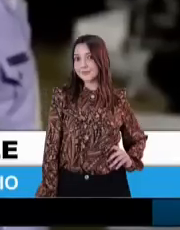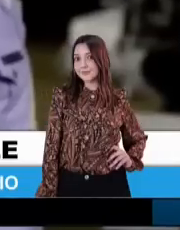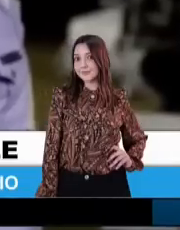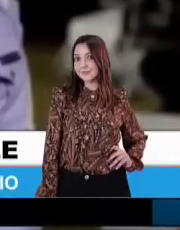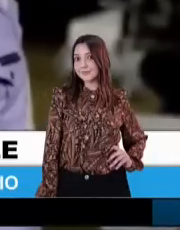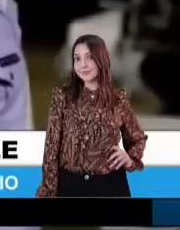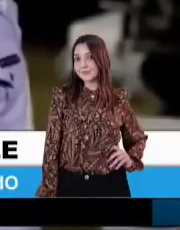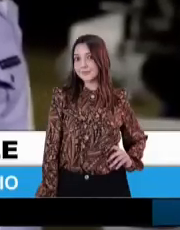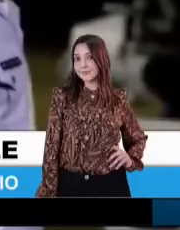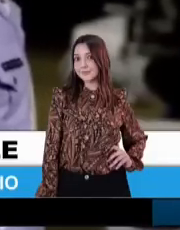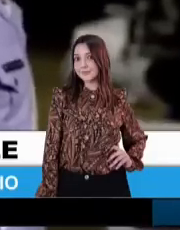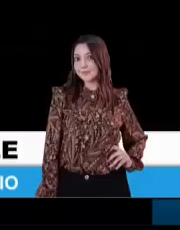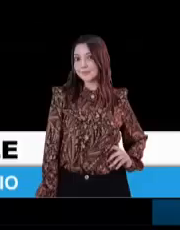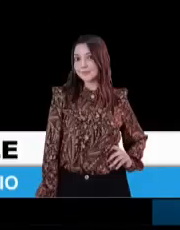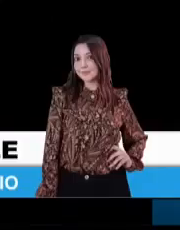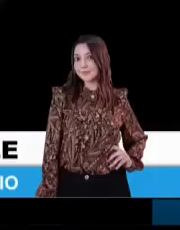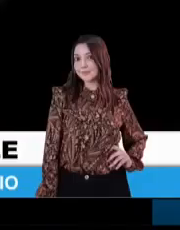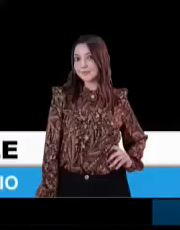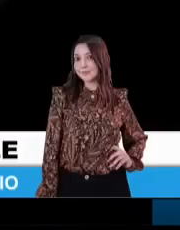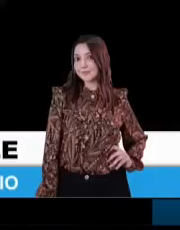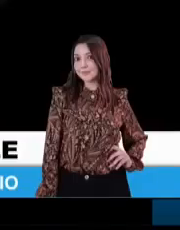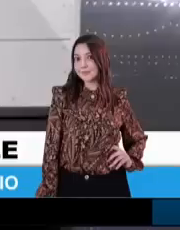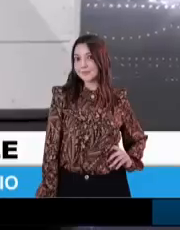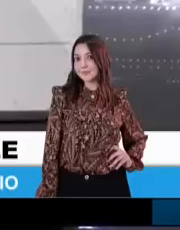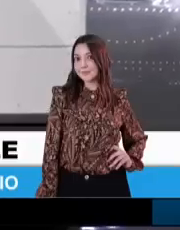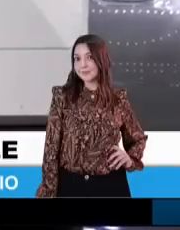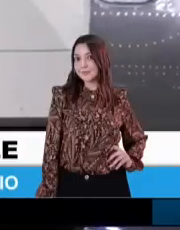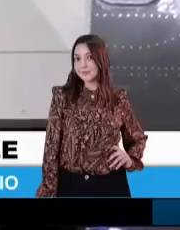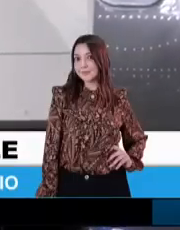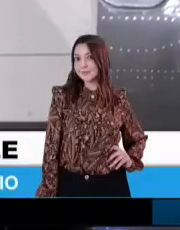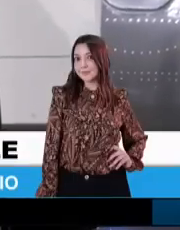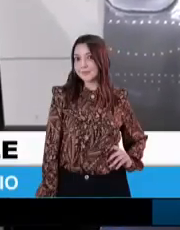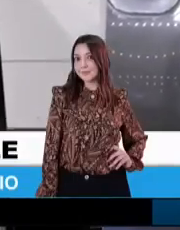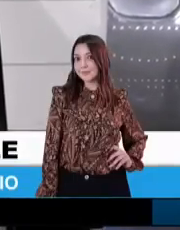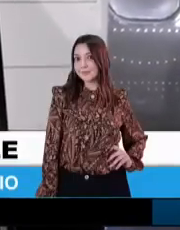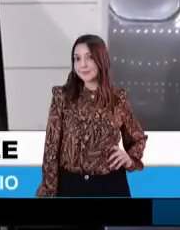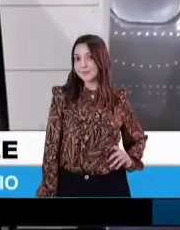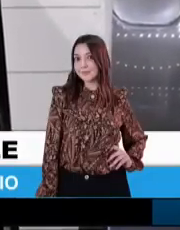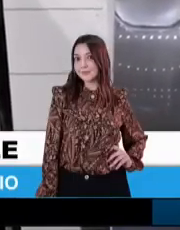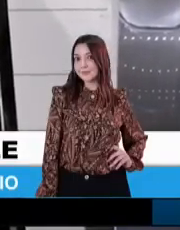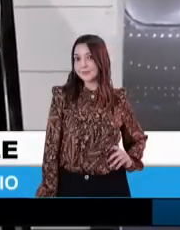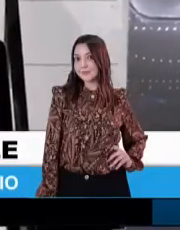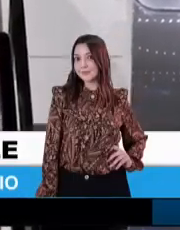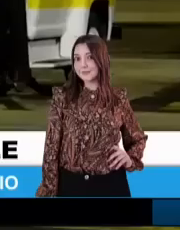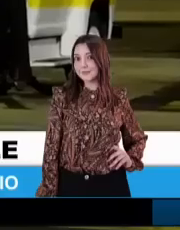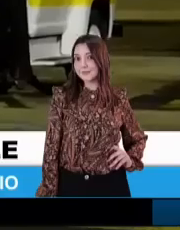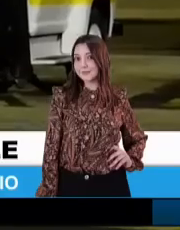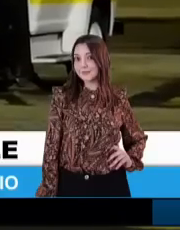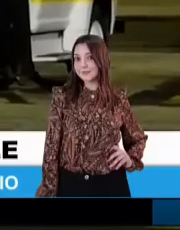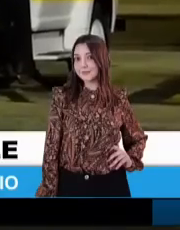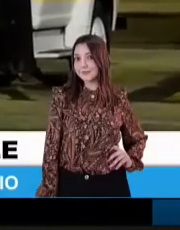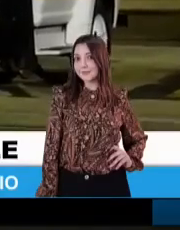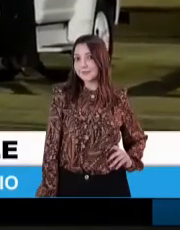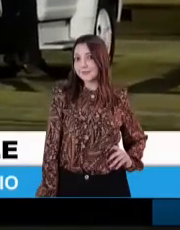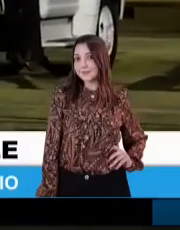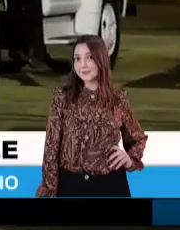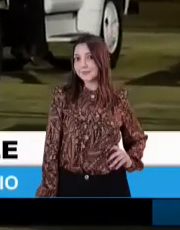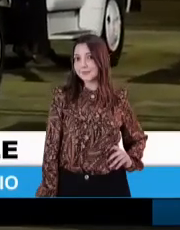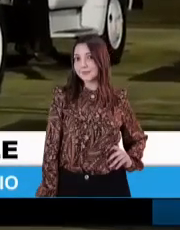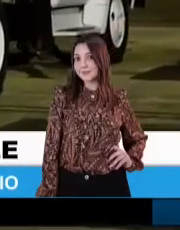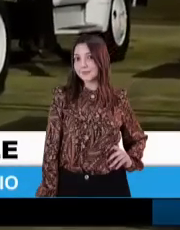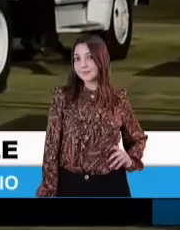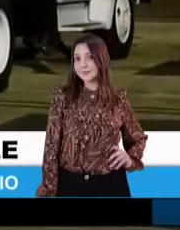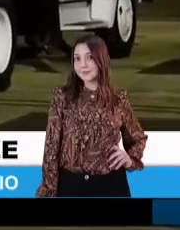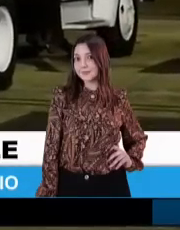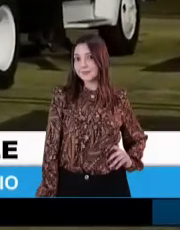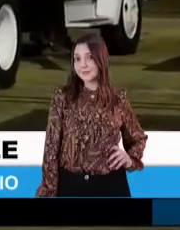un pasillo para la entrada del gobernador venezolano. Se le rindieron honores a Nicolás Maduro y posteriormente se reunió con